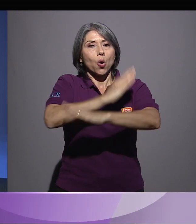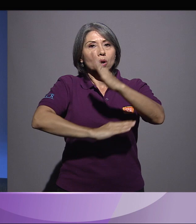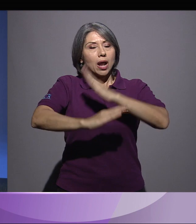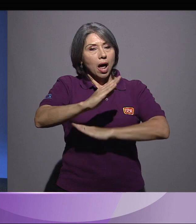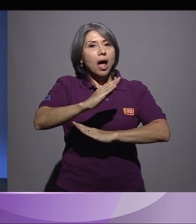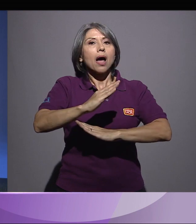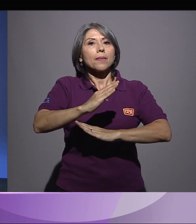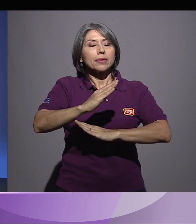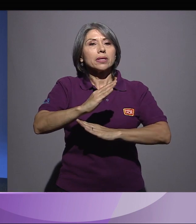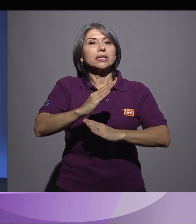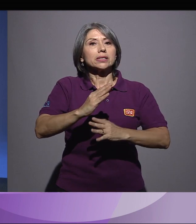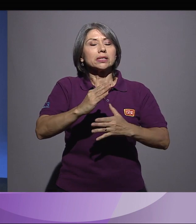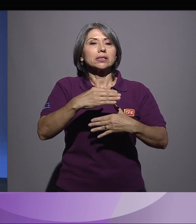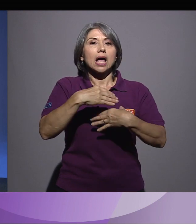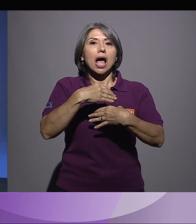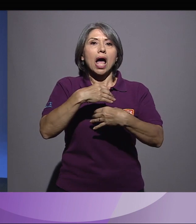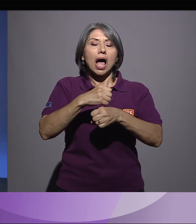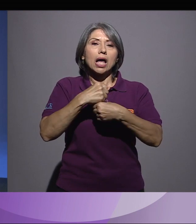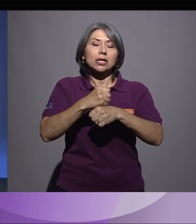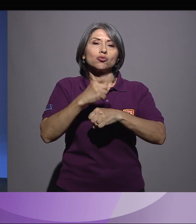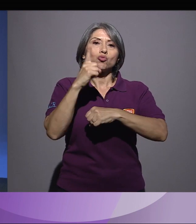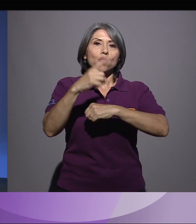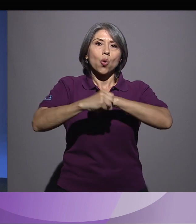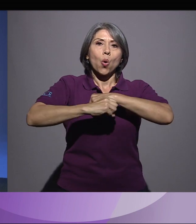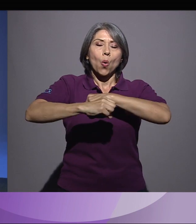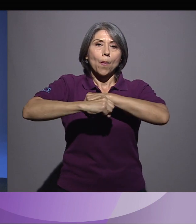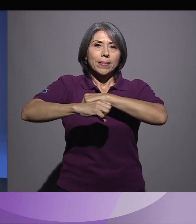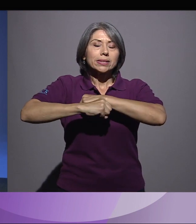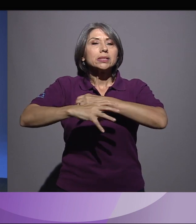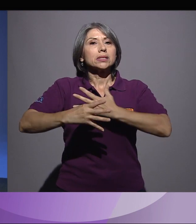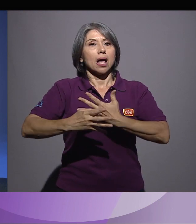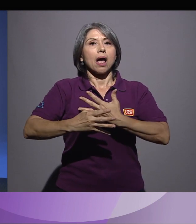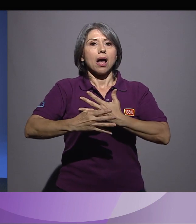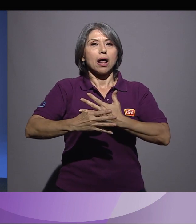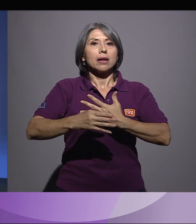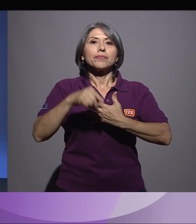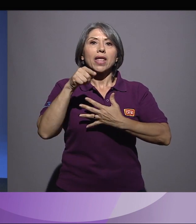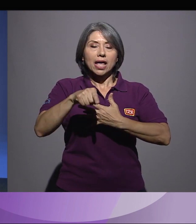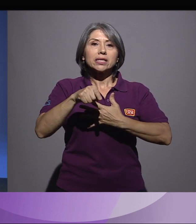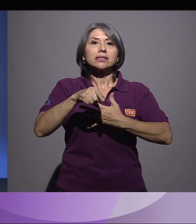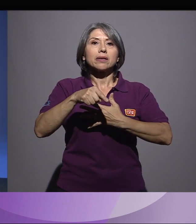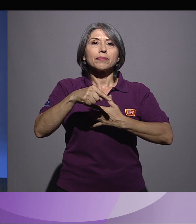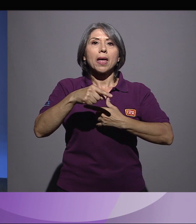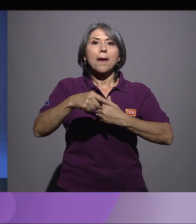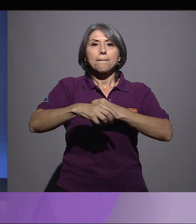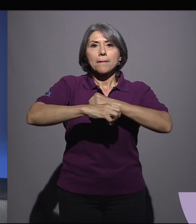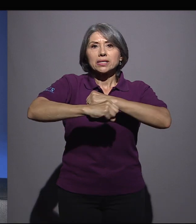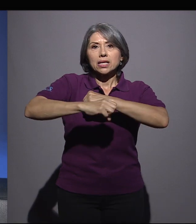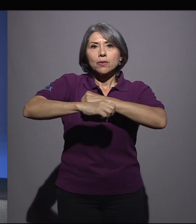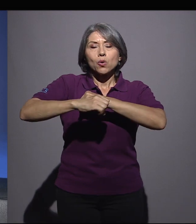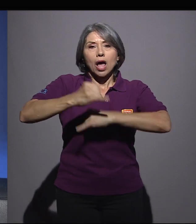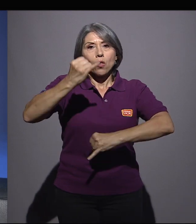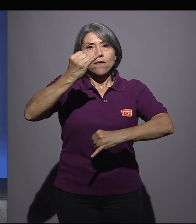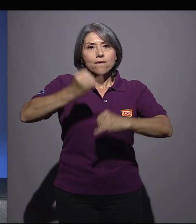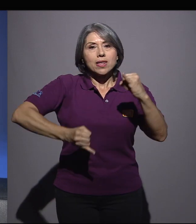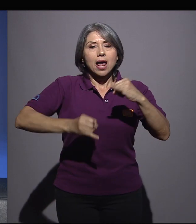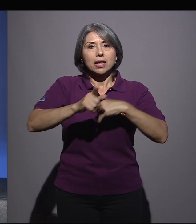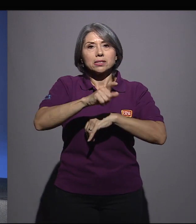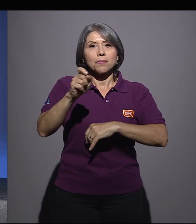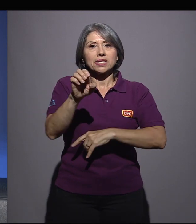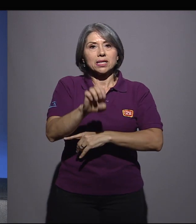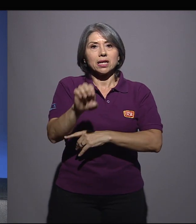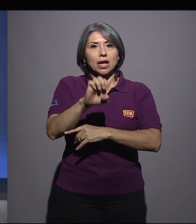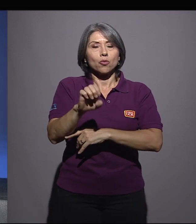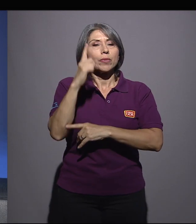ha producido un comercial, el cual va a ser divulgado a finales de enero, ¿verdad?, para informar